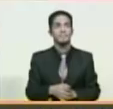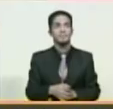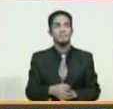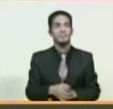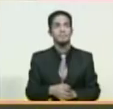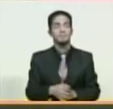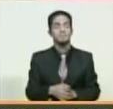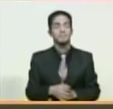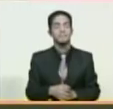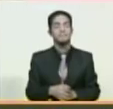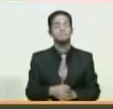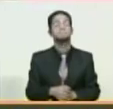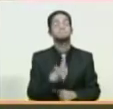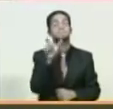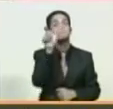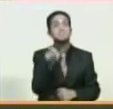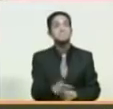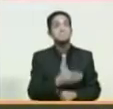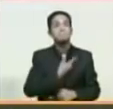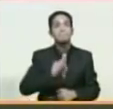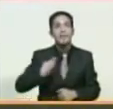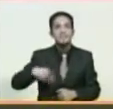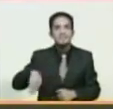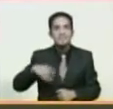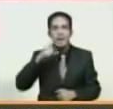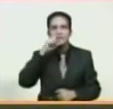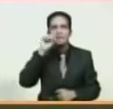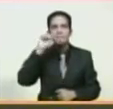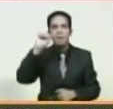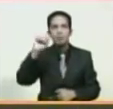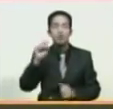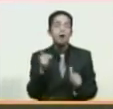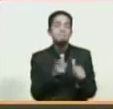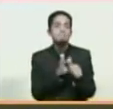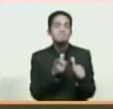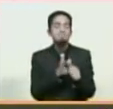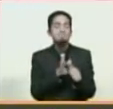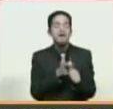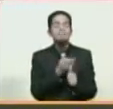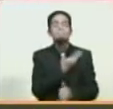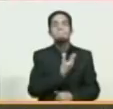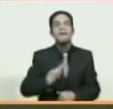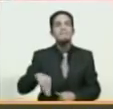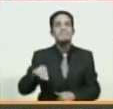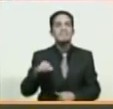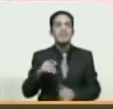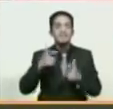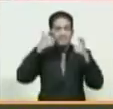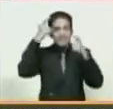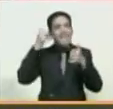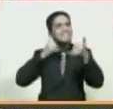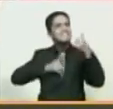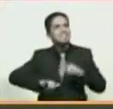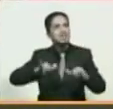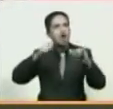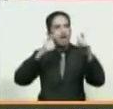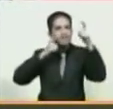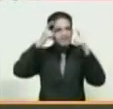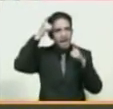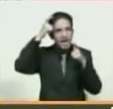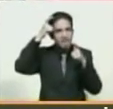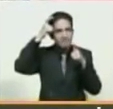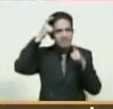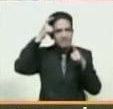el presidente Nicolás Maduro, primer presidente chavista, hijo de Chávez,